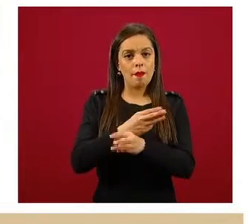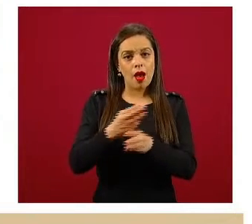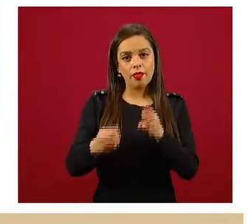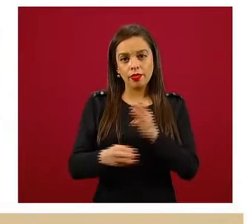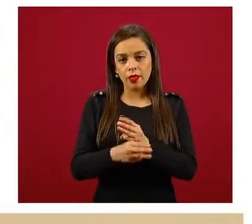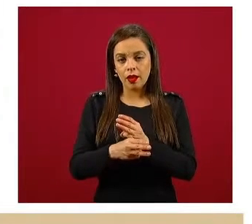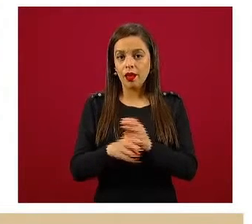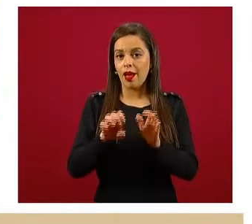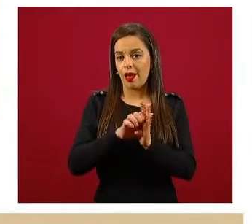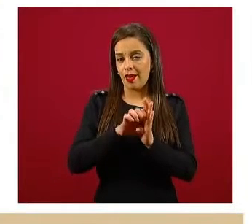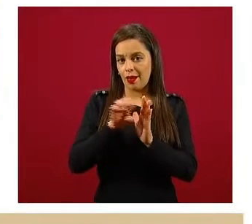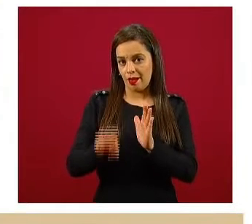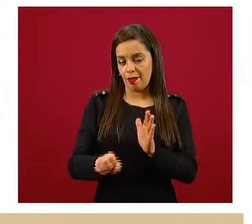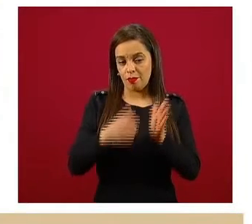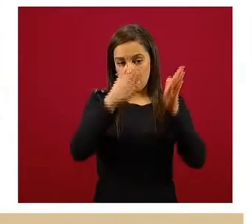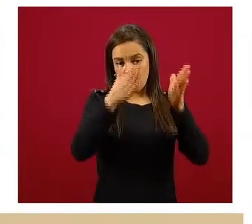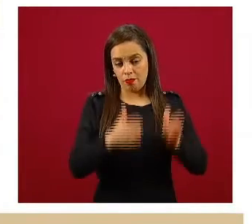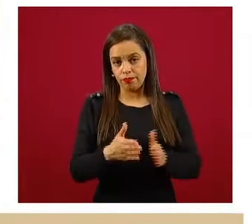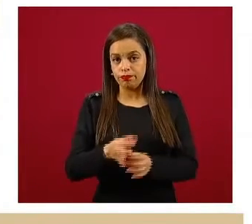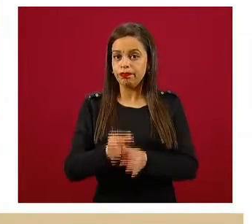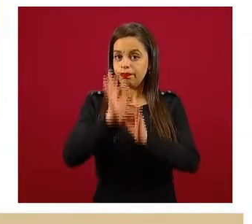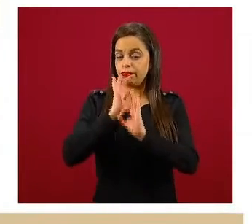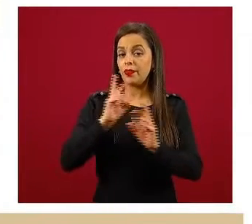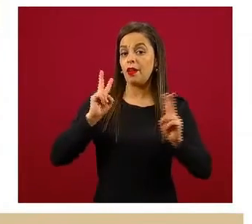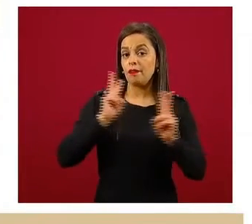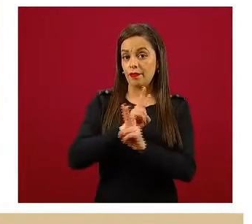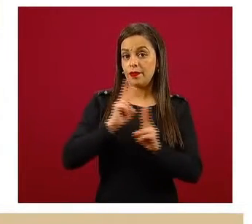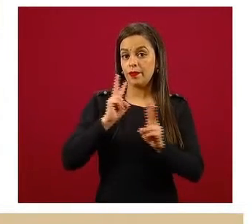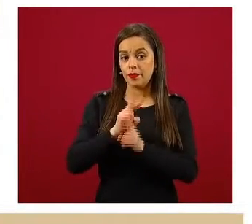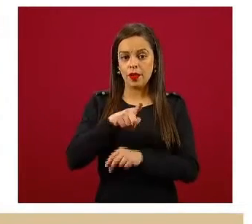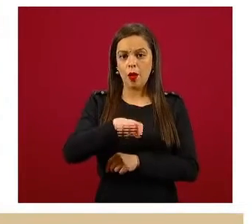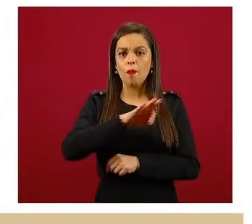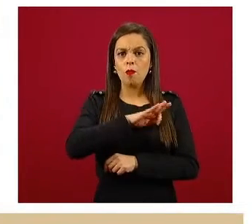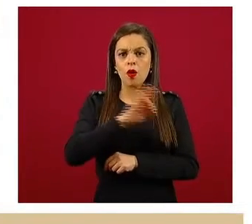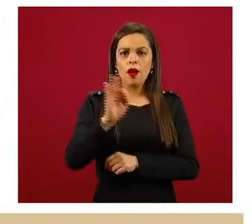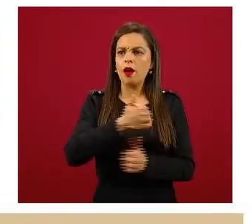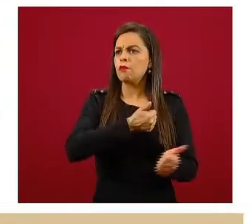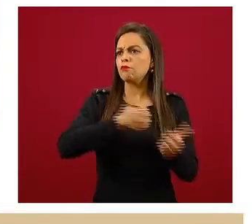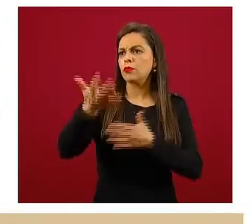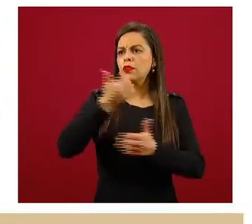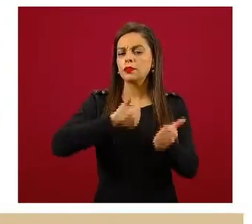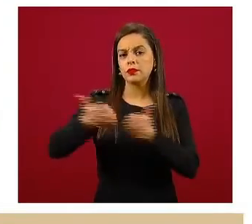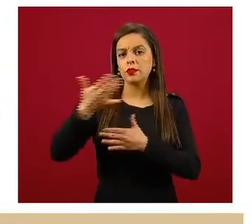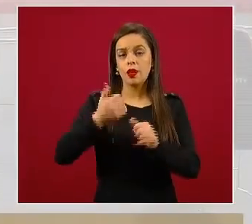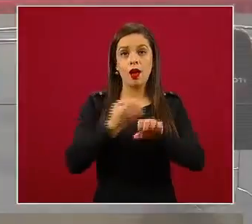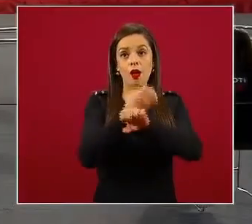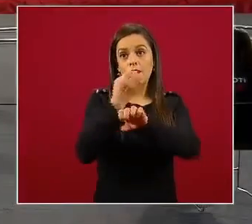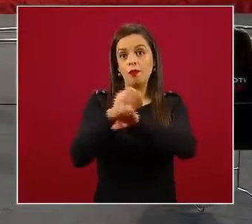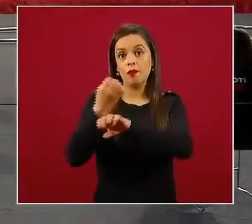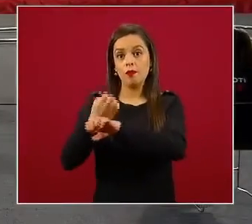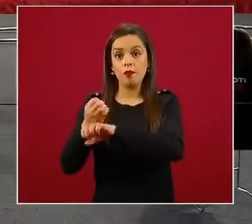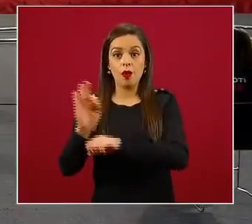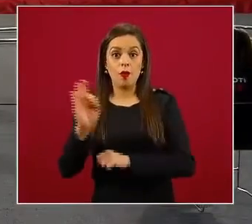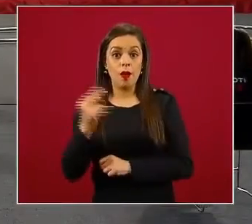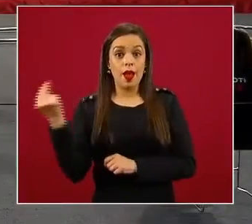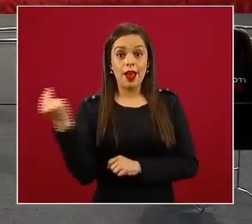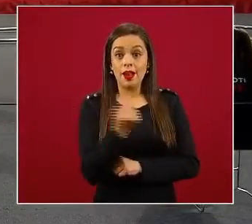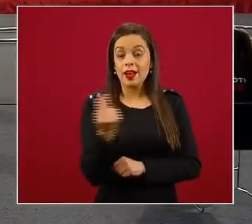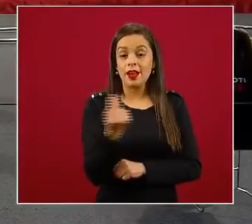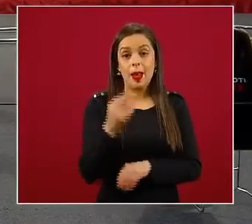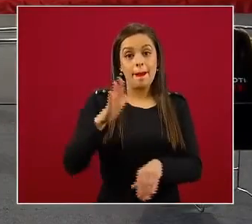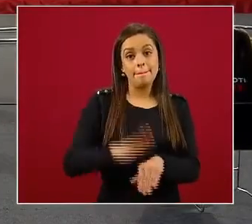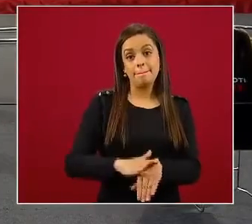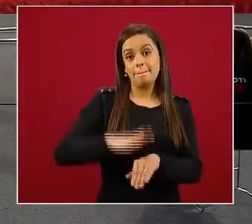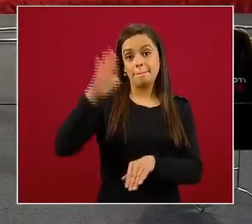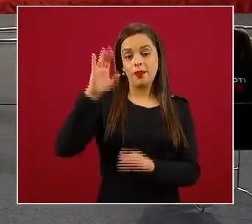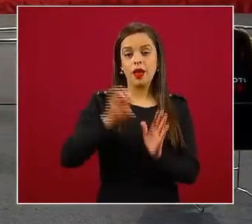los ventiladores, que pueden ser en su momento trasladadas a entidades donde se está teniendo mayor necesidad, como